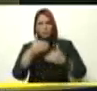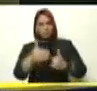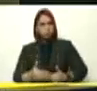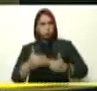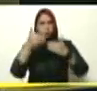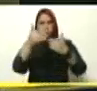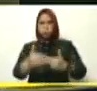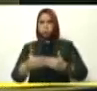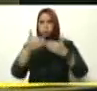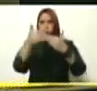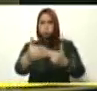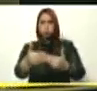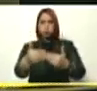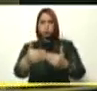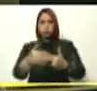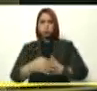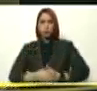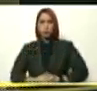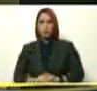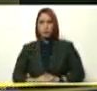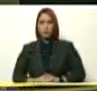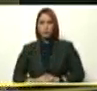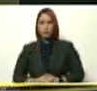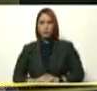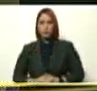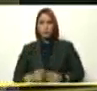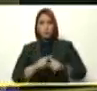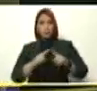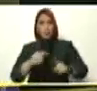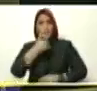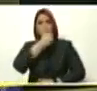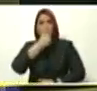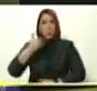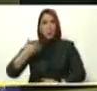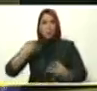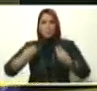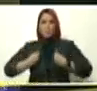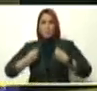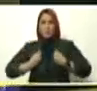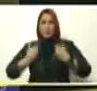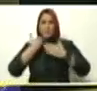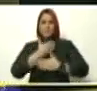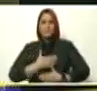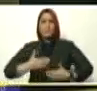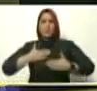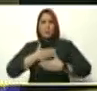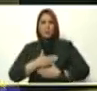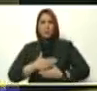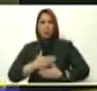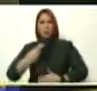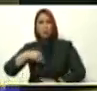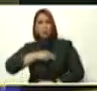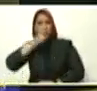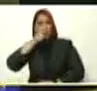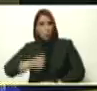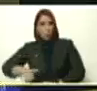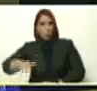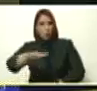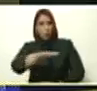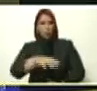paulatinamente, progresivamente, para mejorar la vida y el bienestar de nuestro pueblo,